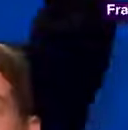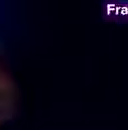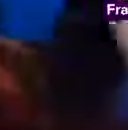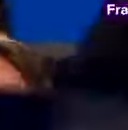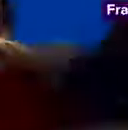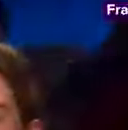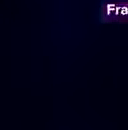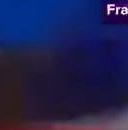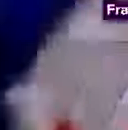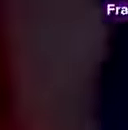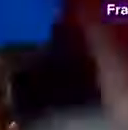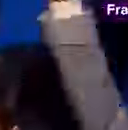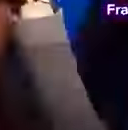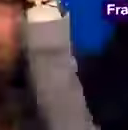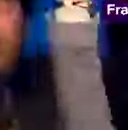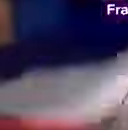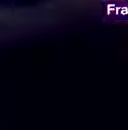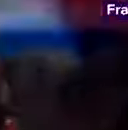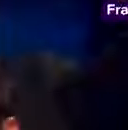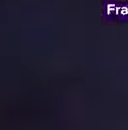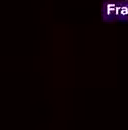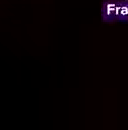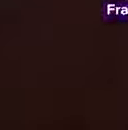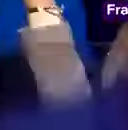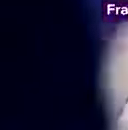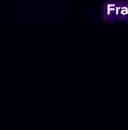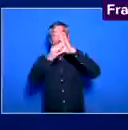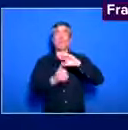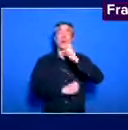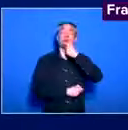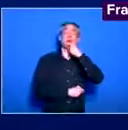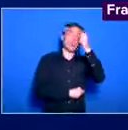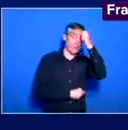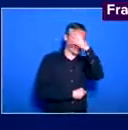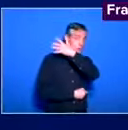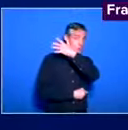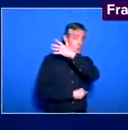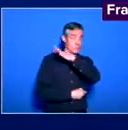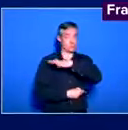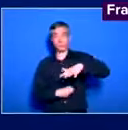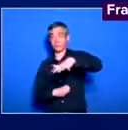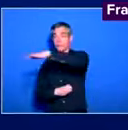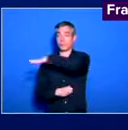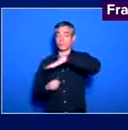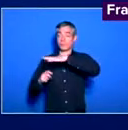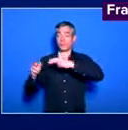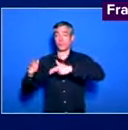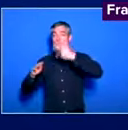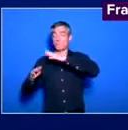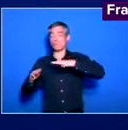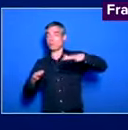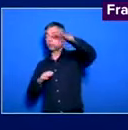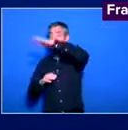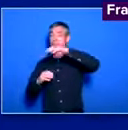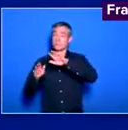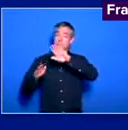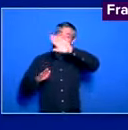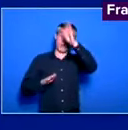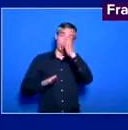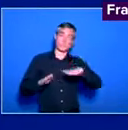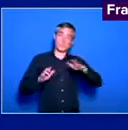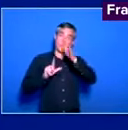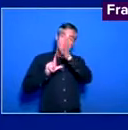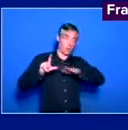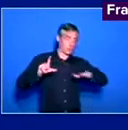y fue atacada en redes sociales por el evidente plagio al excandidato. Sus asesores aseguraron que la acción fue un guiño a